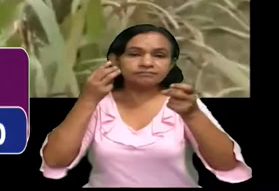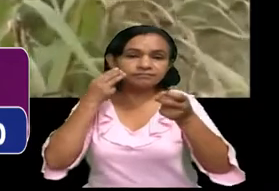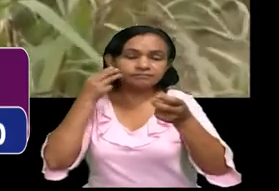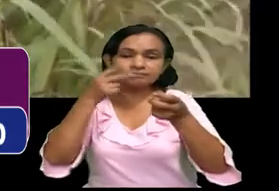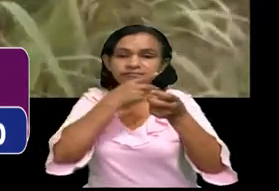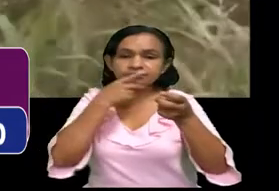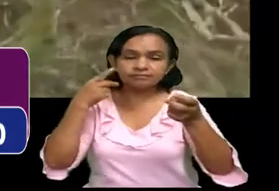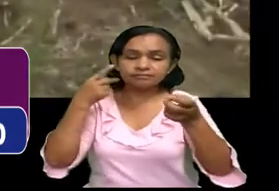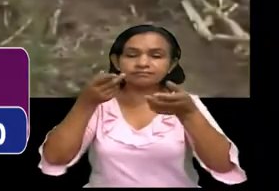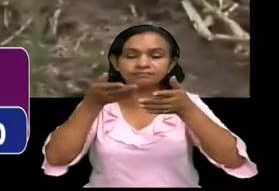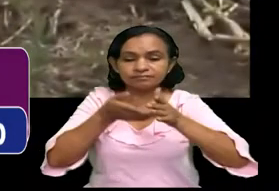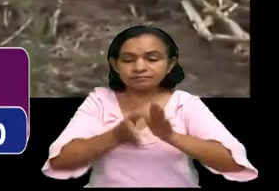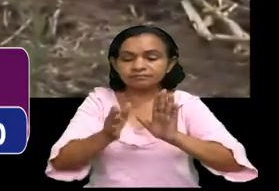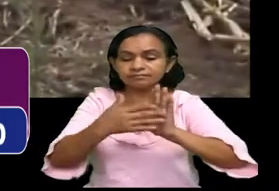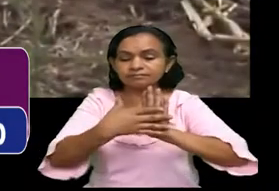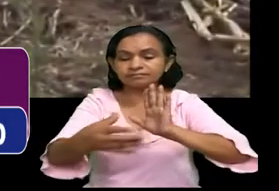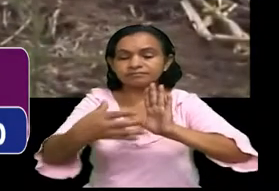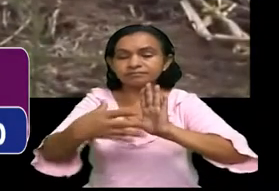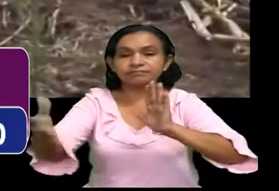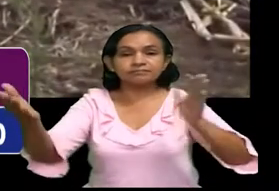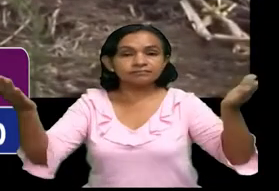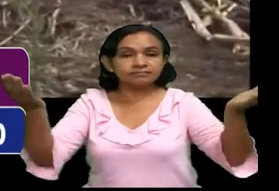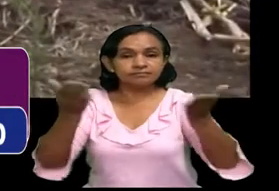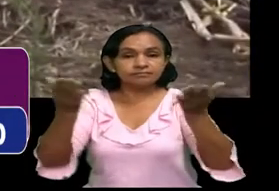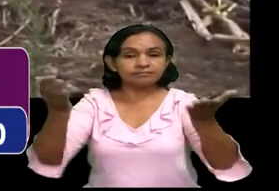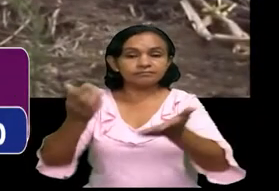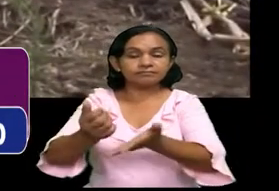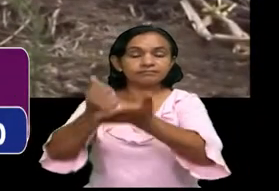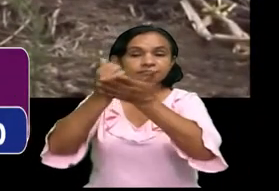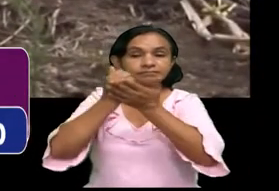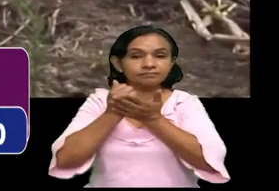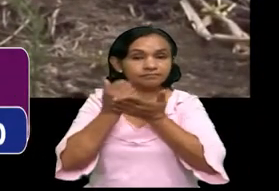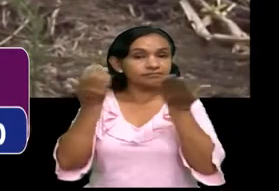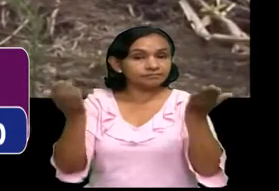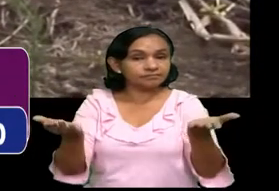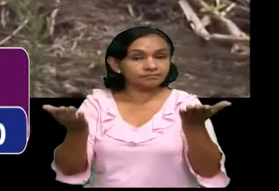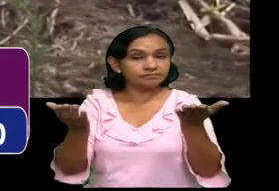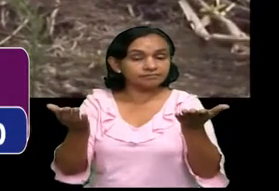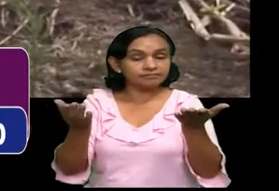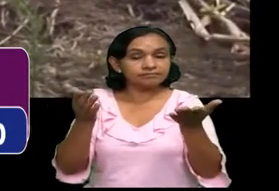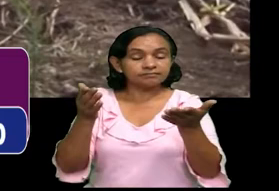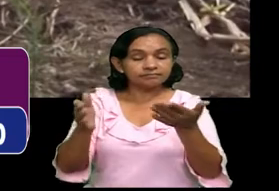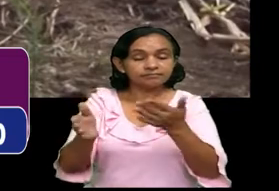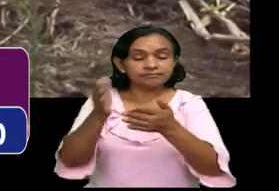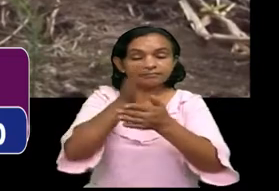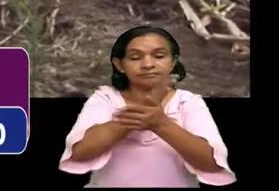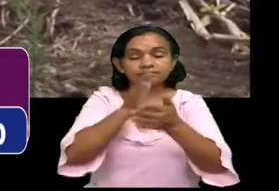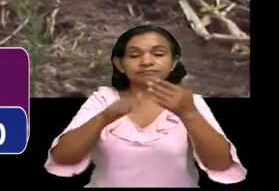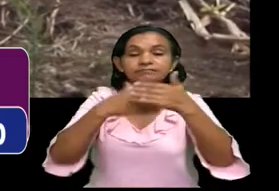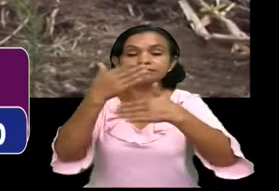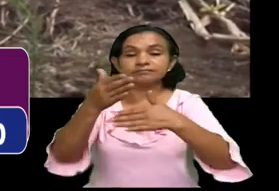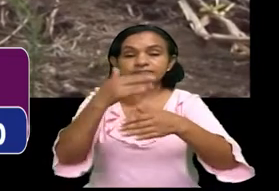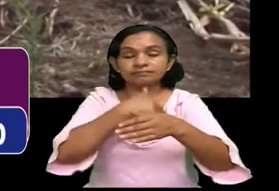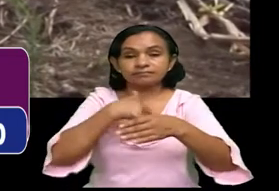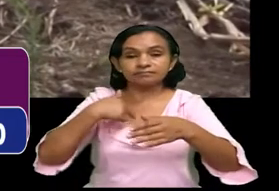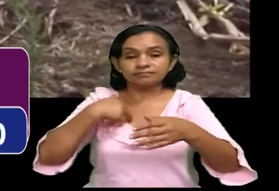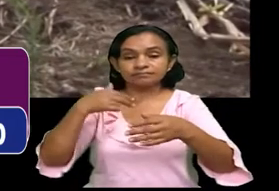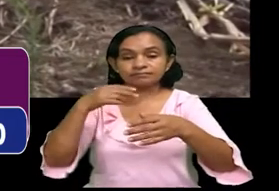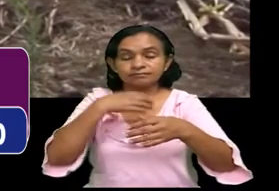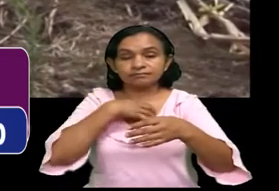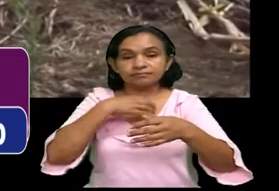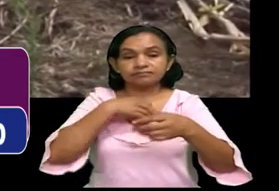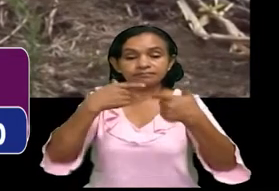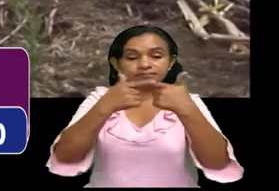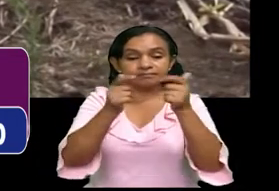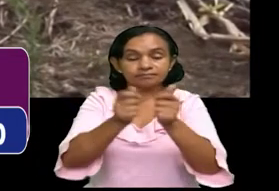su genética, etcétera, etcétera, que te va a servir precisamente para las intervenciones que tengas que hacer en tu propio hato.